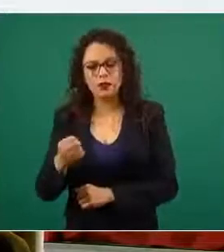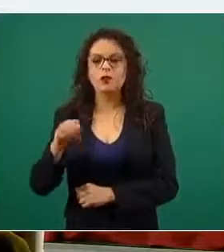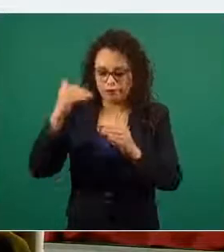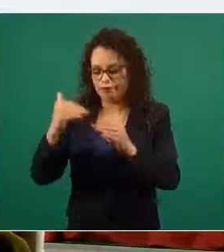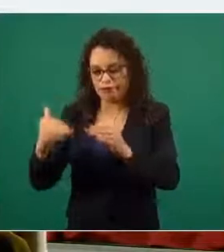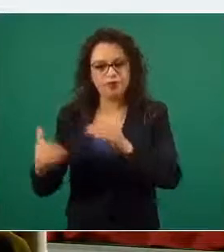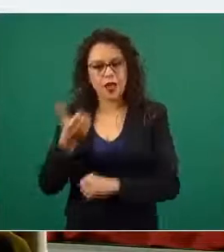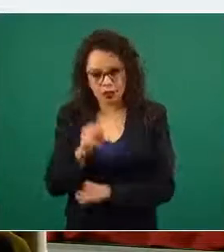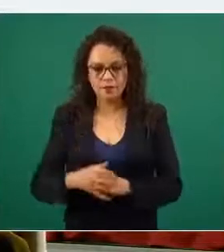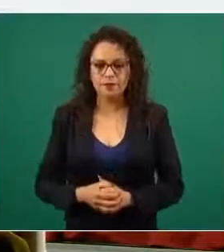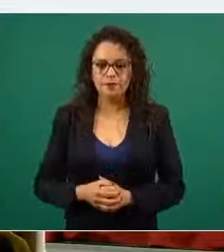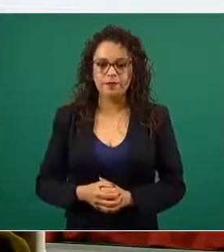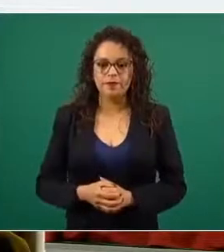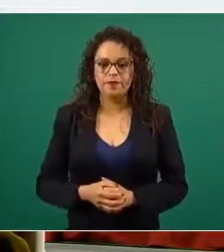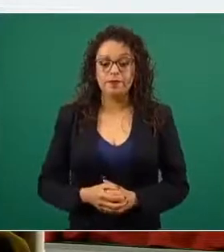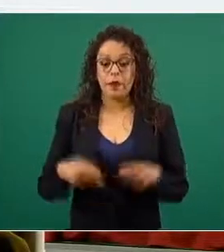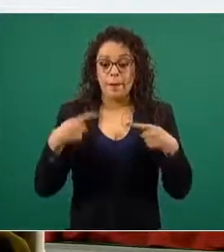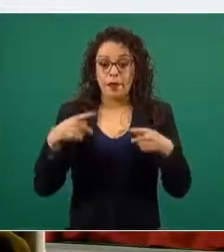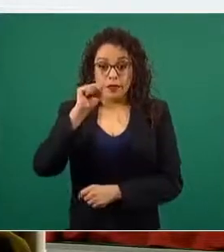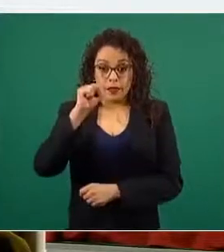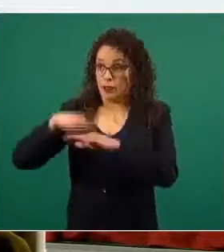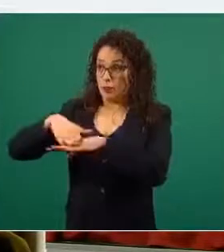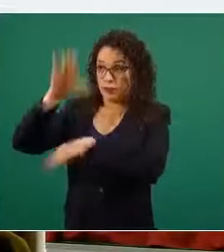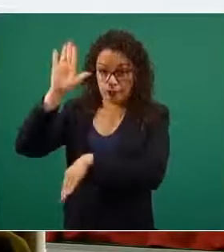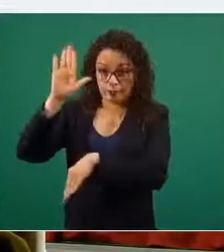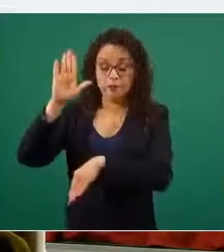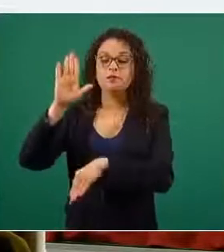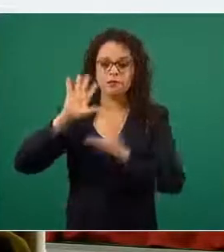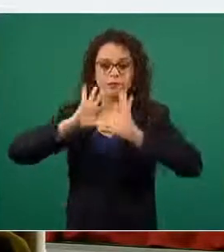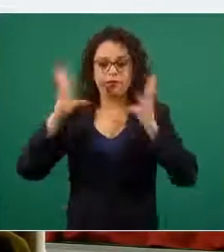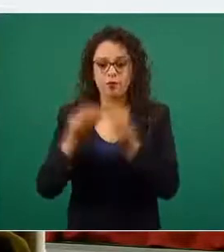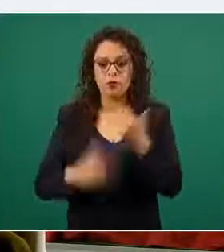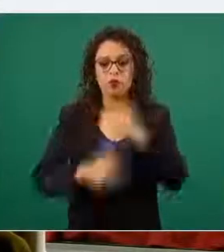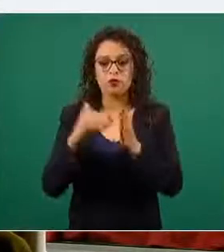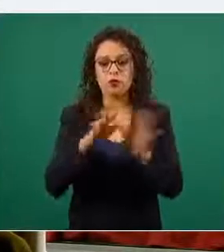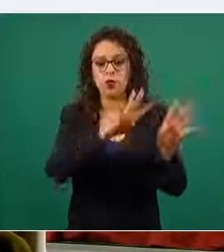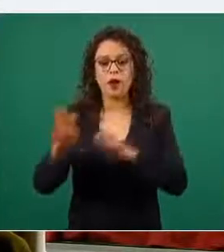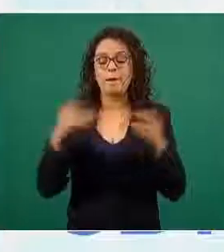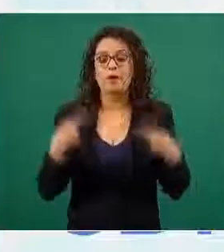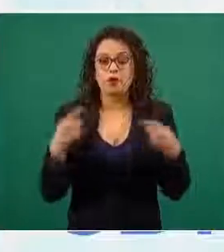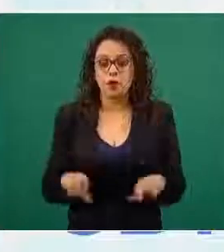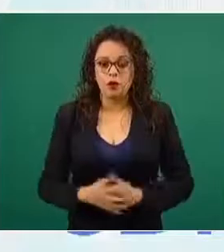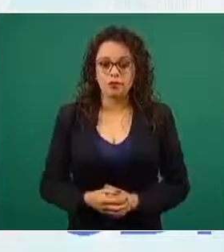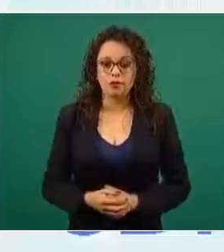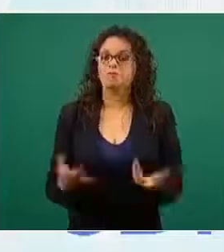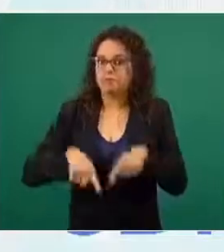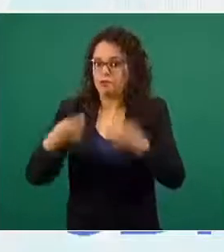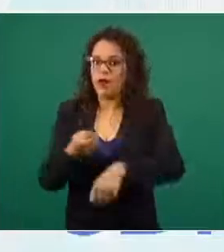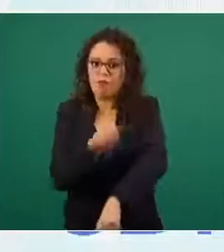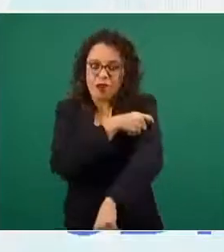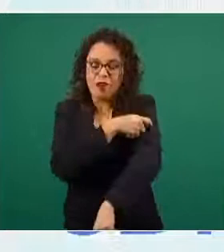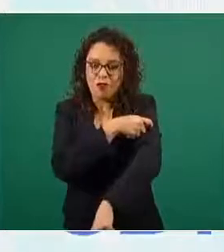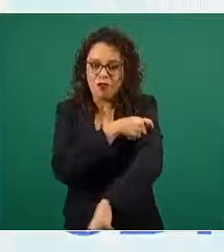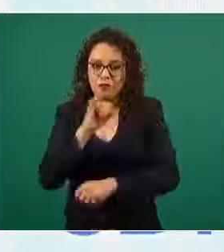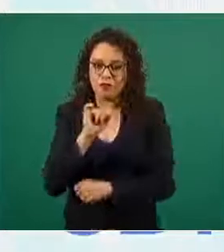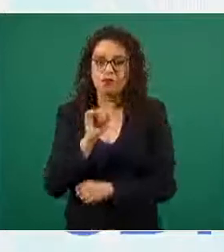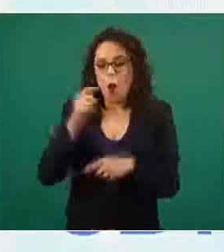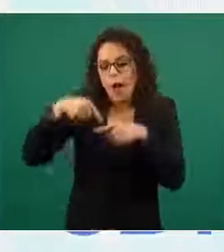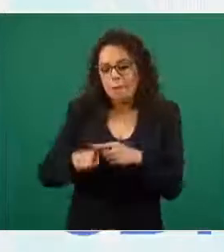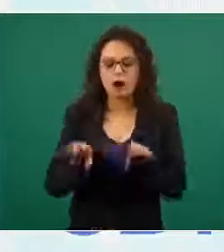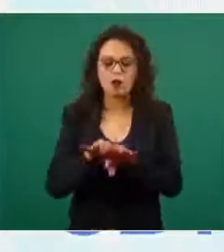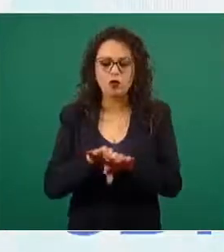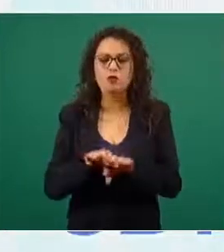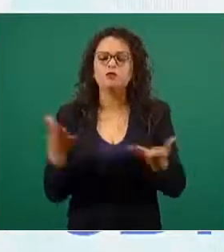así progresivamente. En conjunto, personas de 60 y más años son 12.450.000 personas y vamos a vacunar prioritariamente o empezando